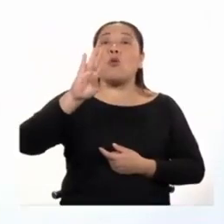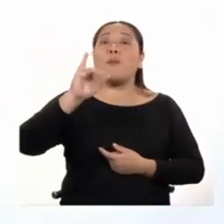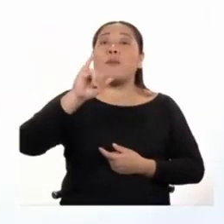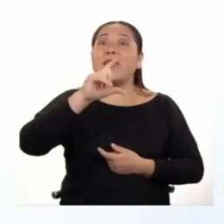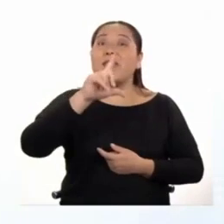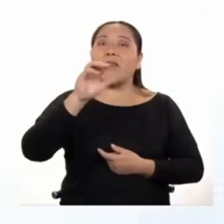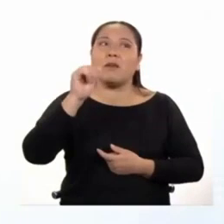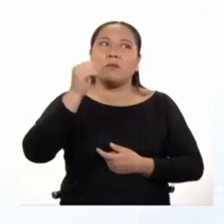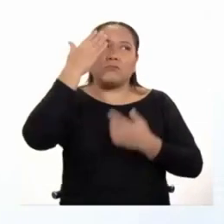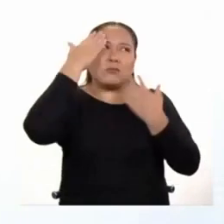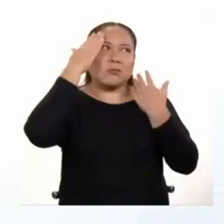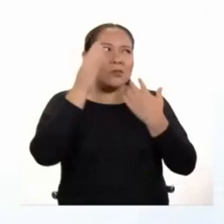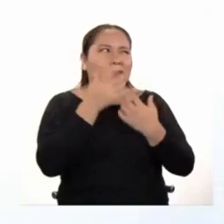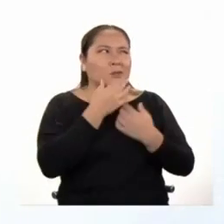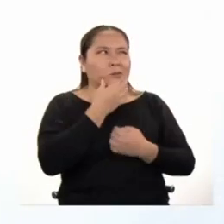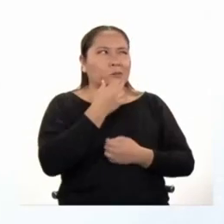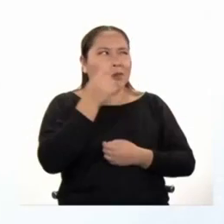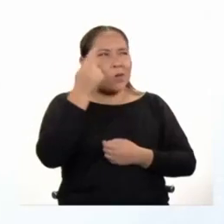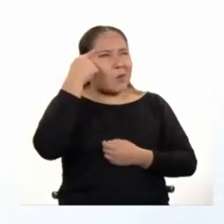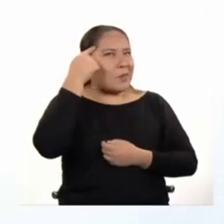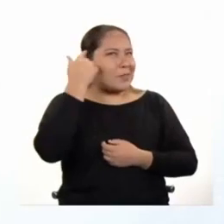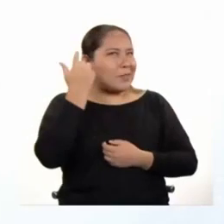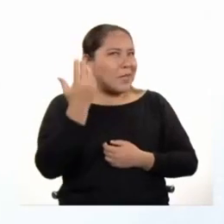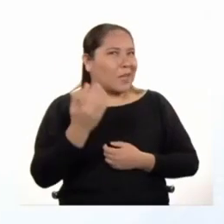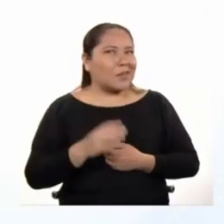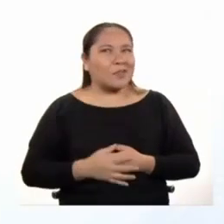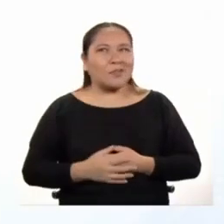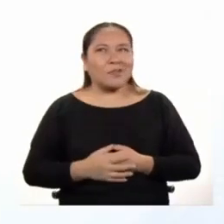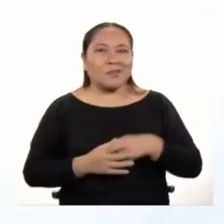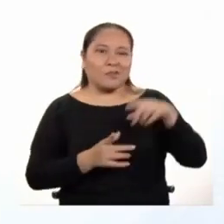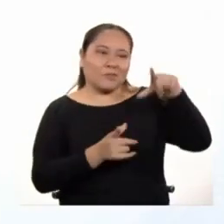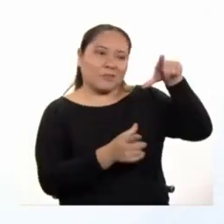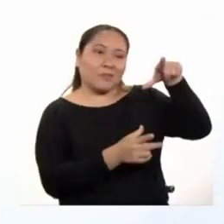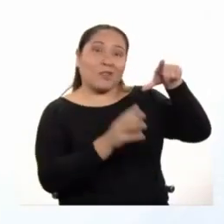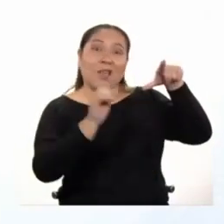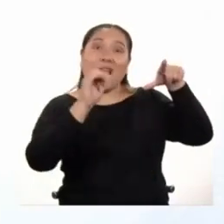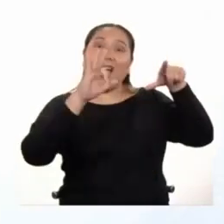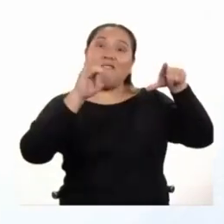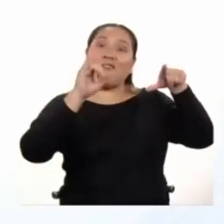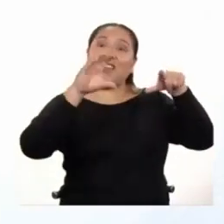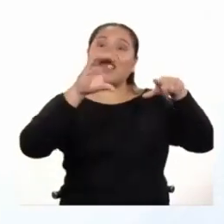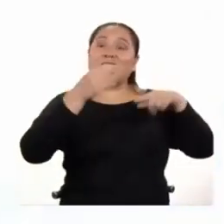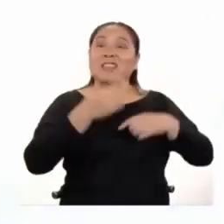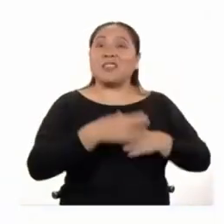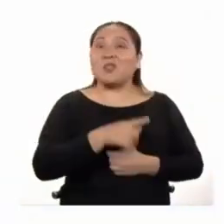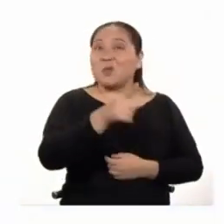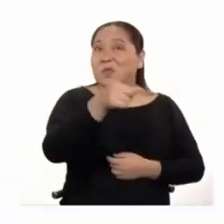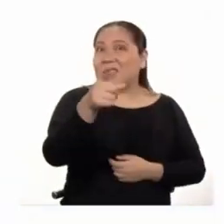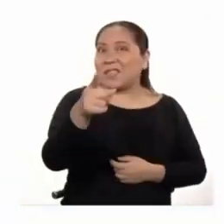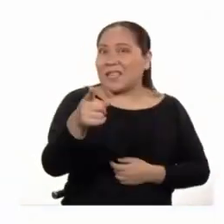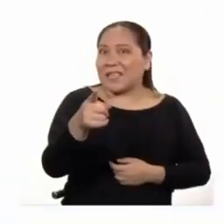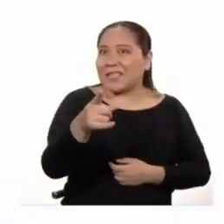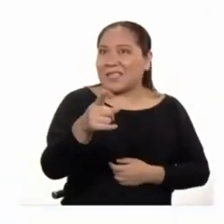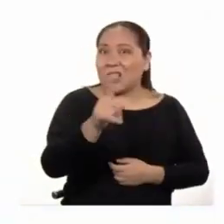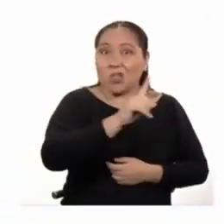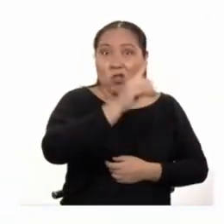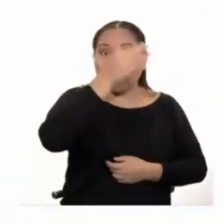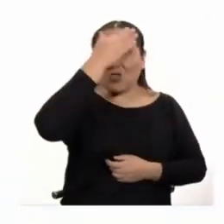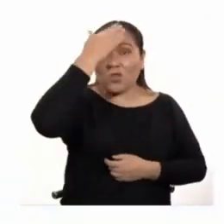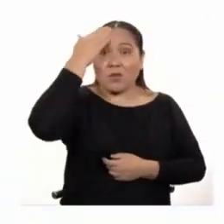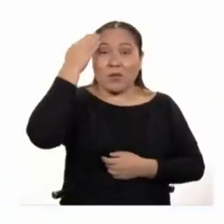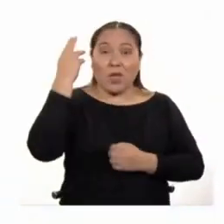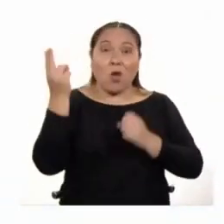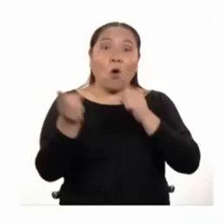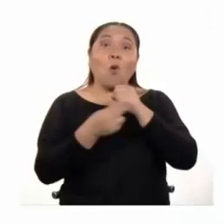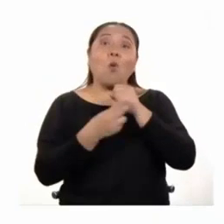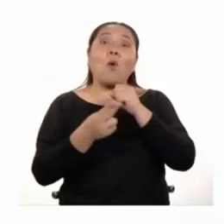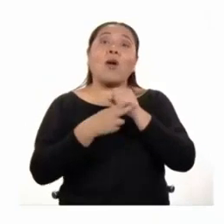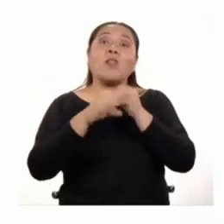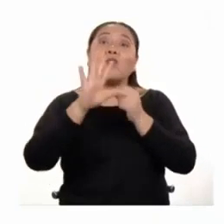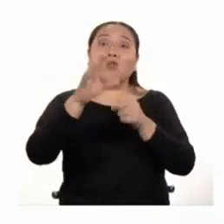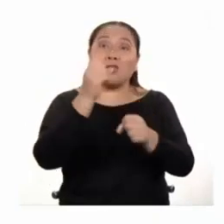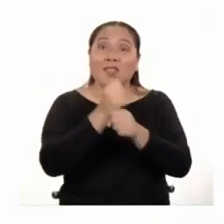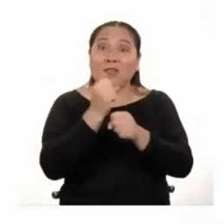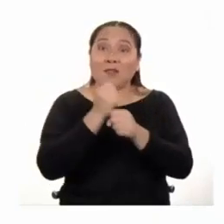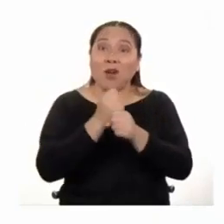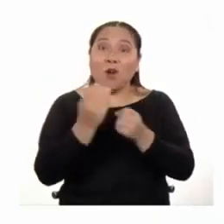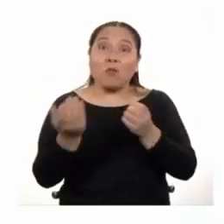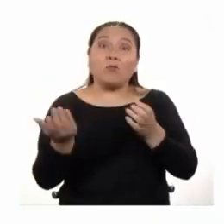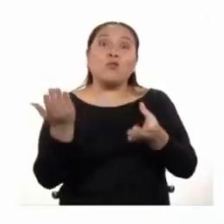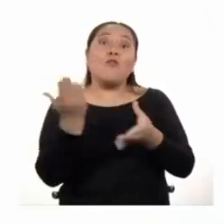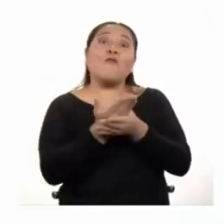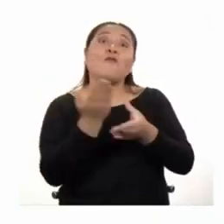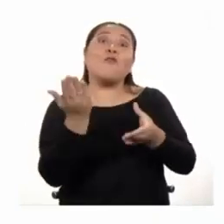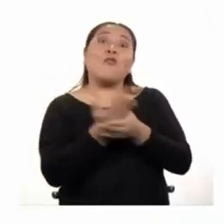sé. Voy a pensar. ¿Y ustedes? No se olviden de guardar su trabajo en su